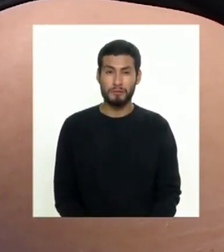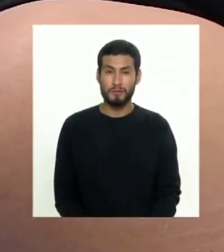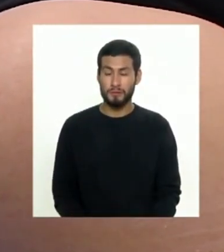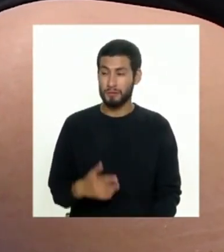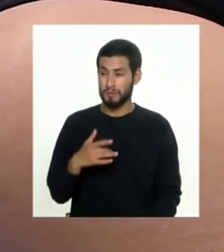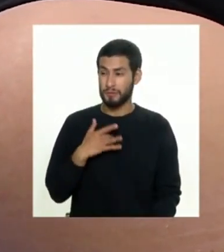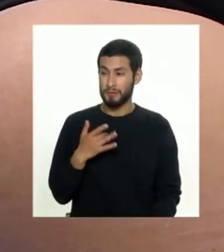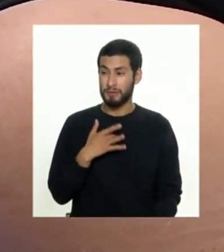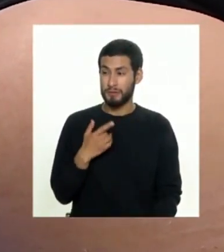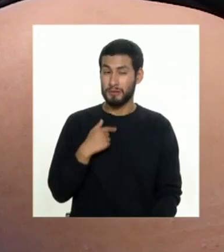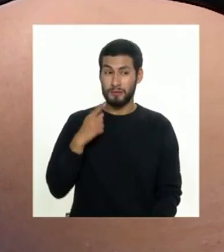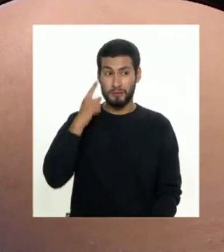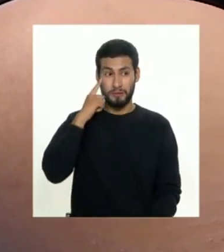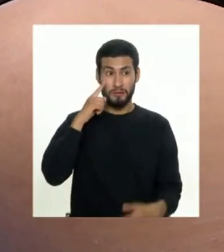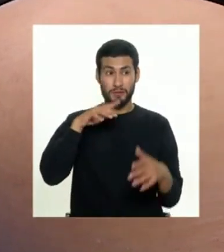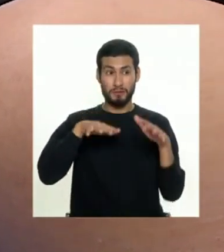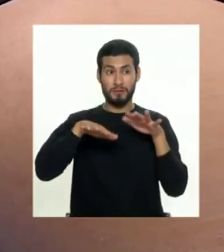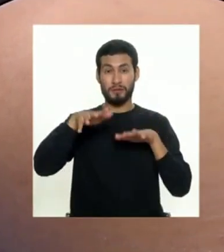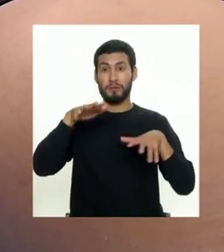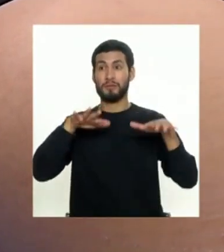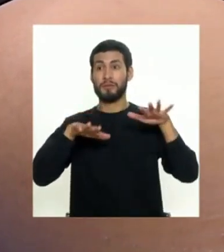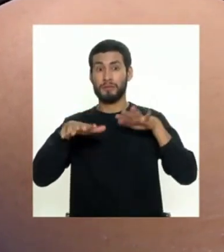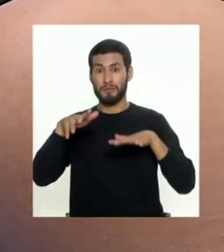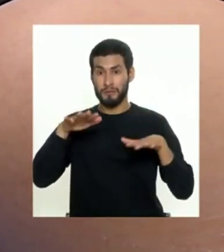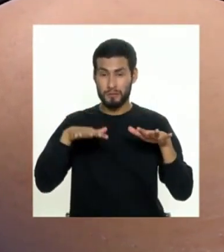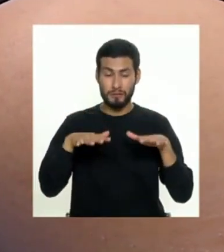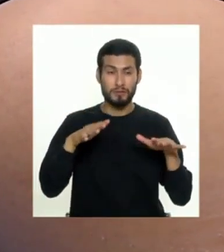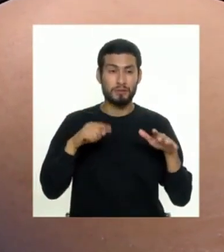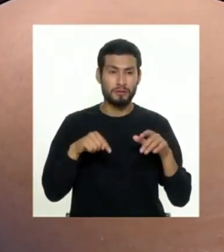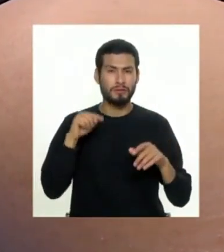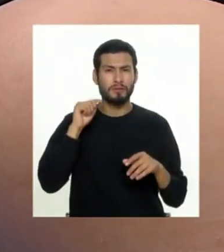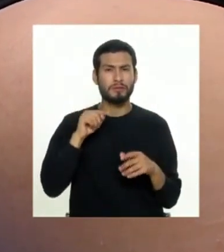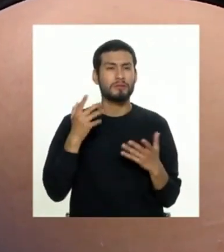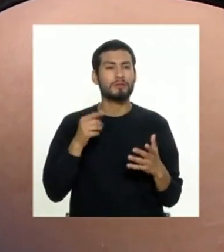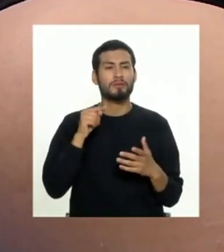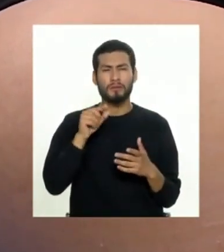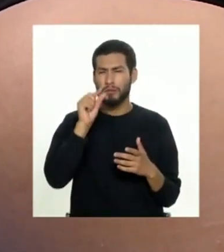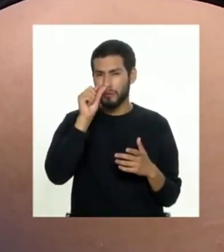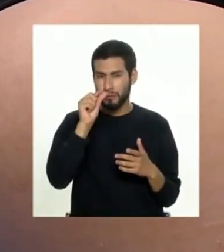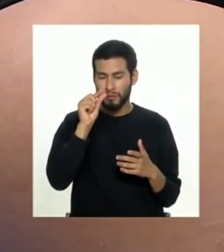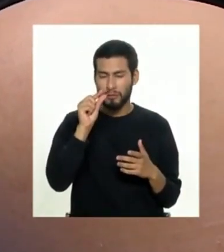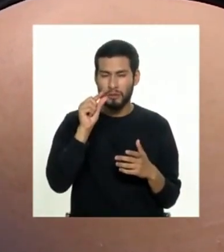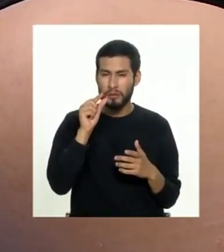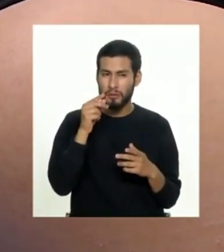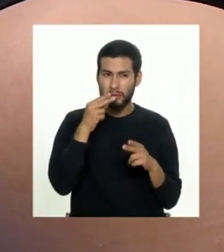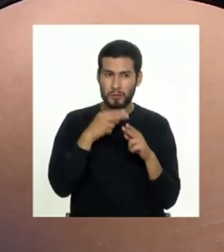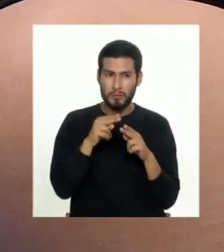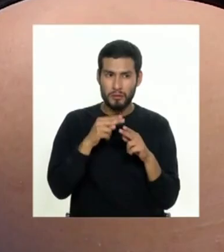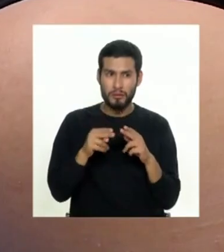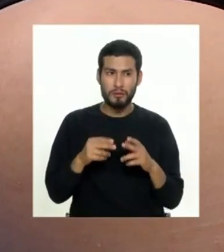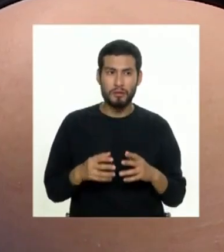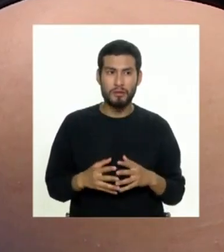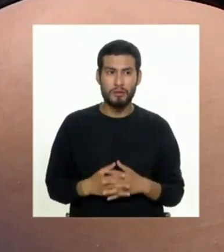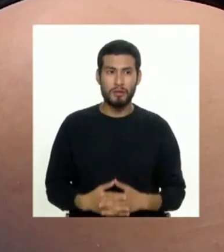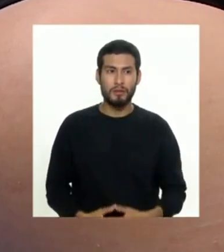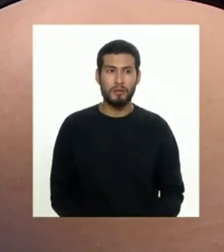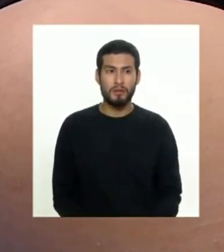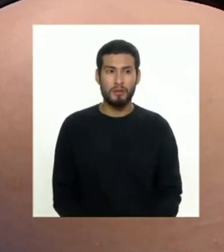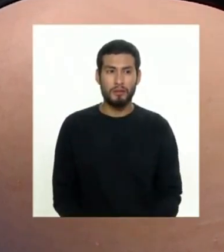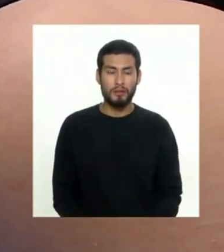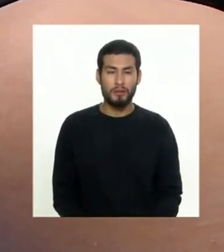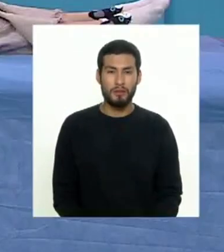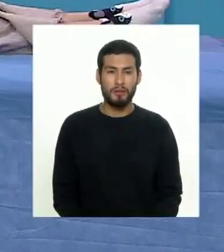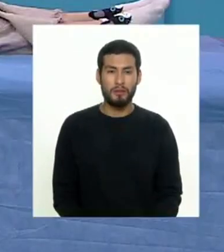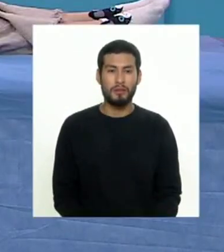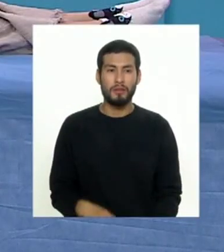Comienzas a presentar el vértigo, ¿cierto? ¿Es un vértigo muy bajito? No, es